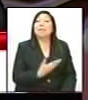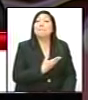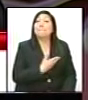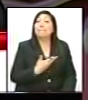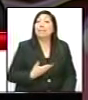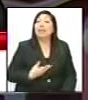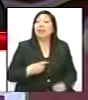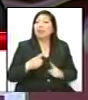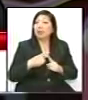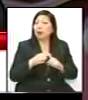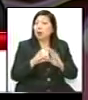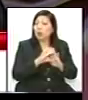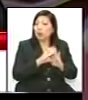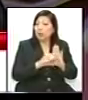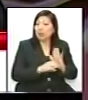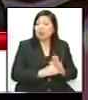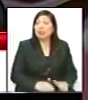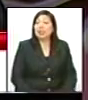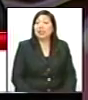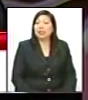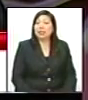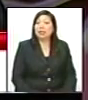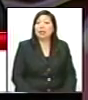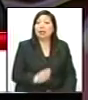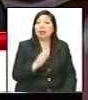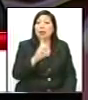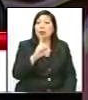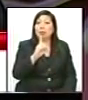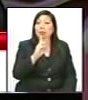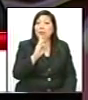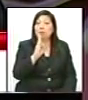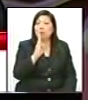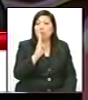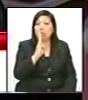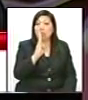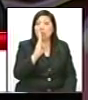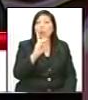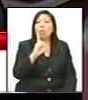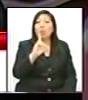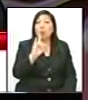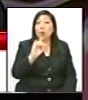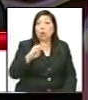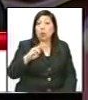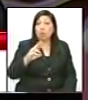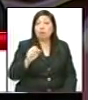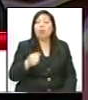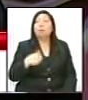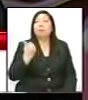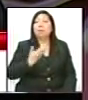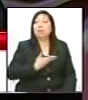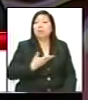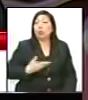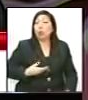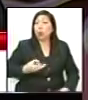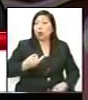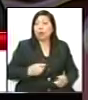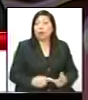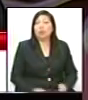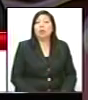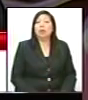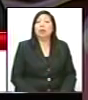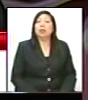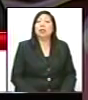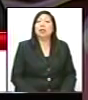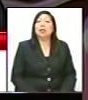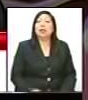del Tribunal Constitucional, doctor Ernesto Blume Fortini, el presidente del Poder Judicial, Víctor